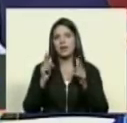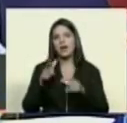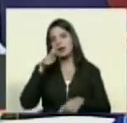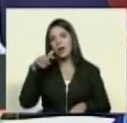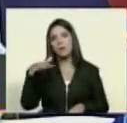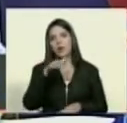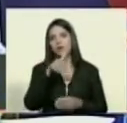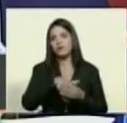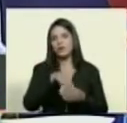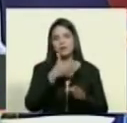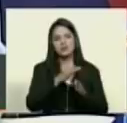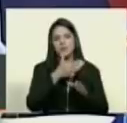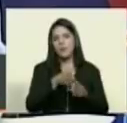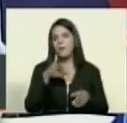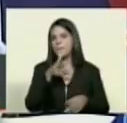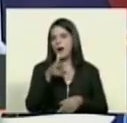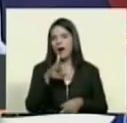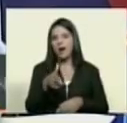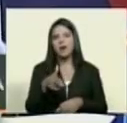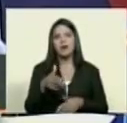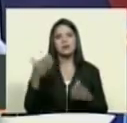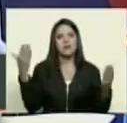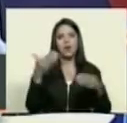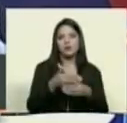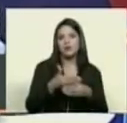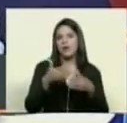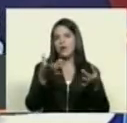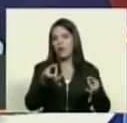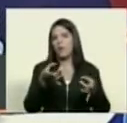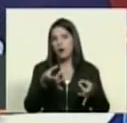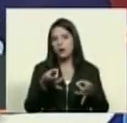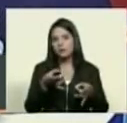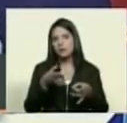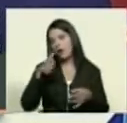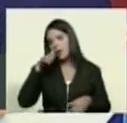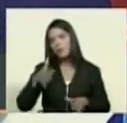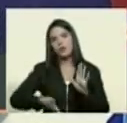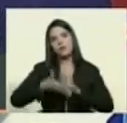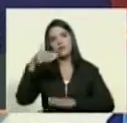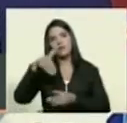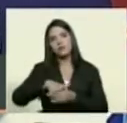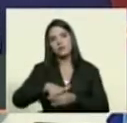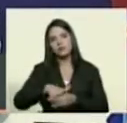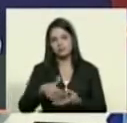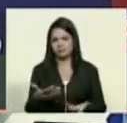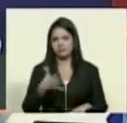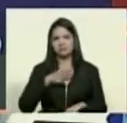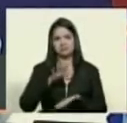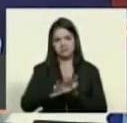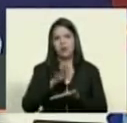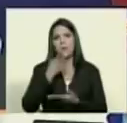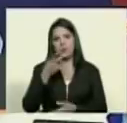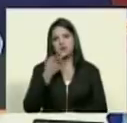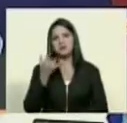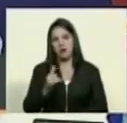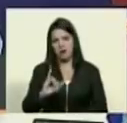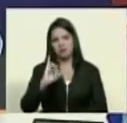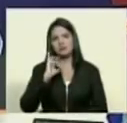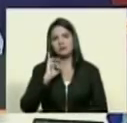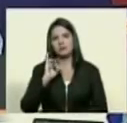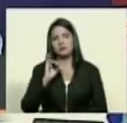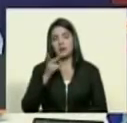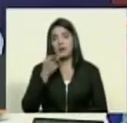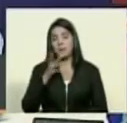población y a pesar de las balas, a pesar de los cierres y de las trancas, el pueblo salió a votar. Es decir, estabilidad política ya hay. Y en base a la